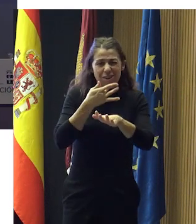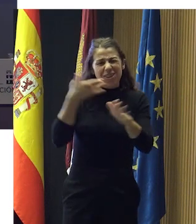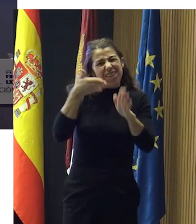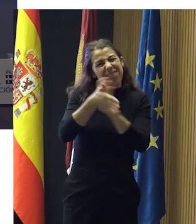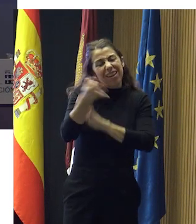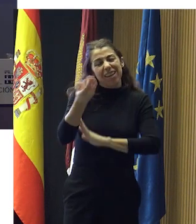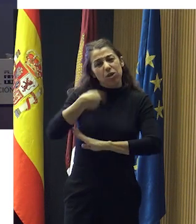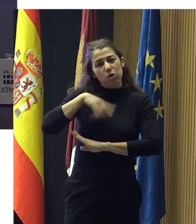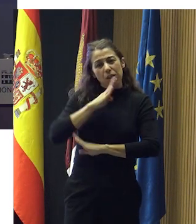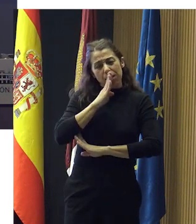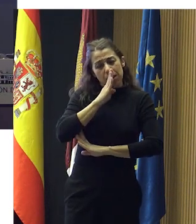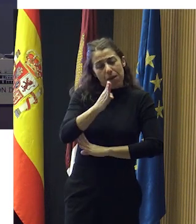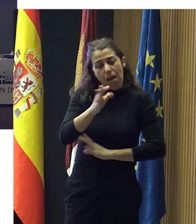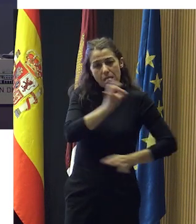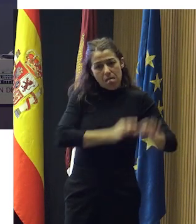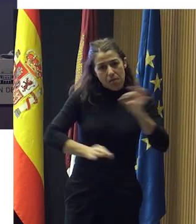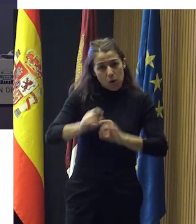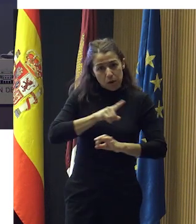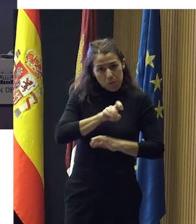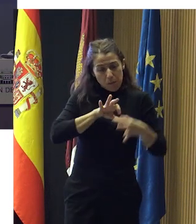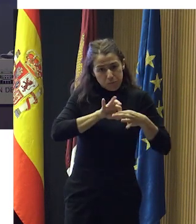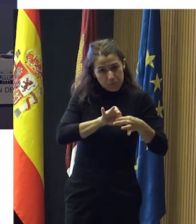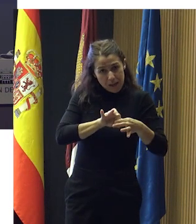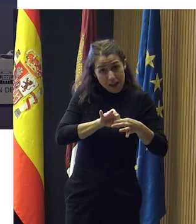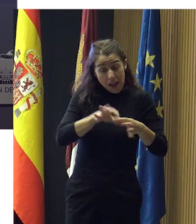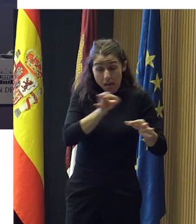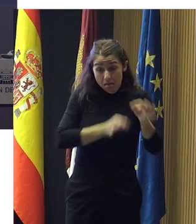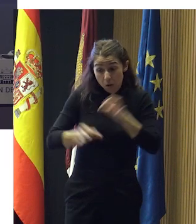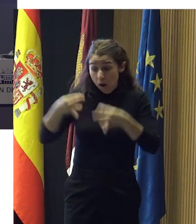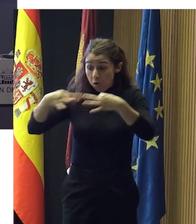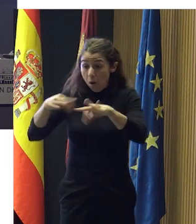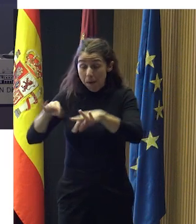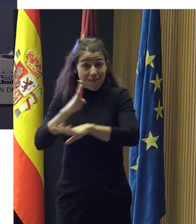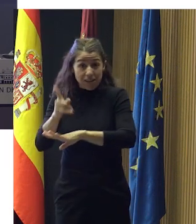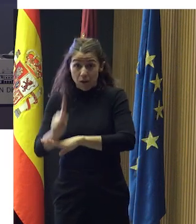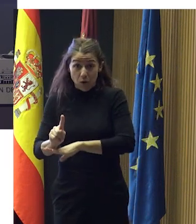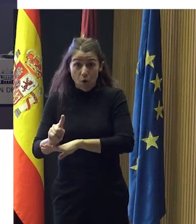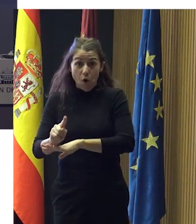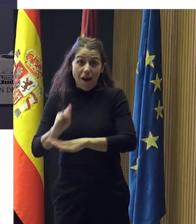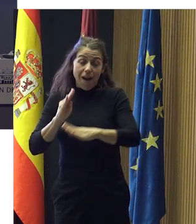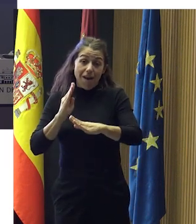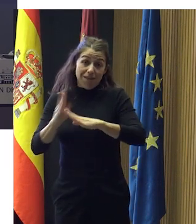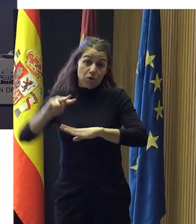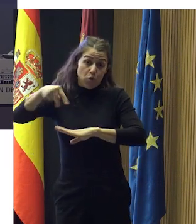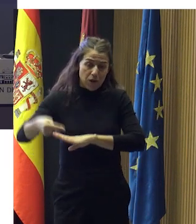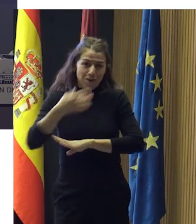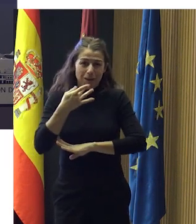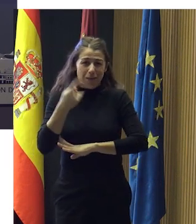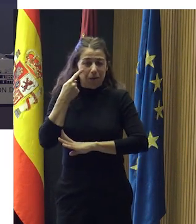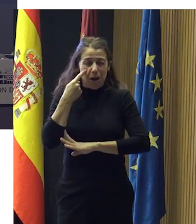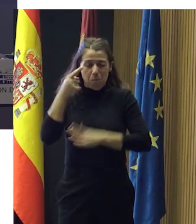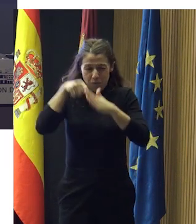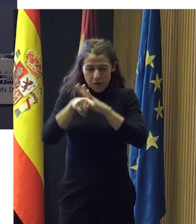significa que iríamos directamente a las células tumorales sin afectar a nuestras células normales, ¿no? Evitando los efectos secundarios. Para ver un poquito